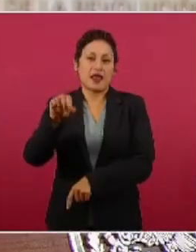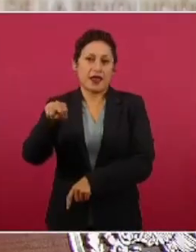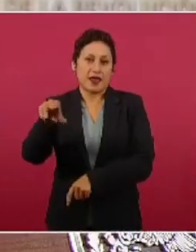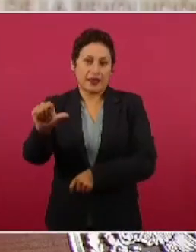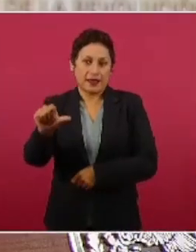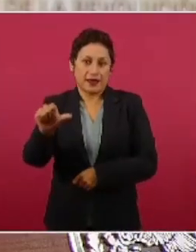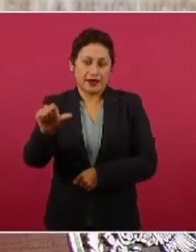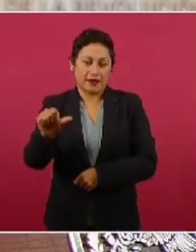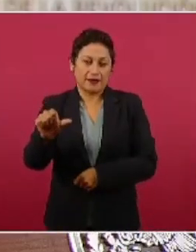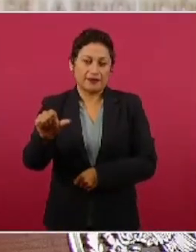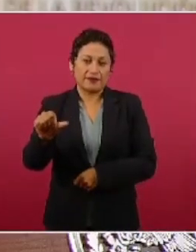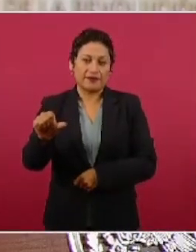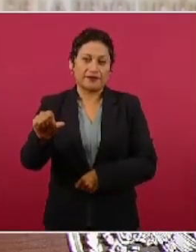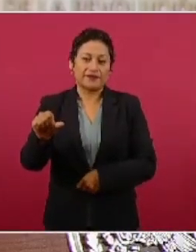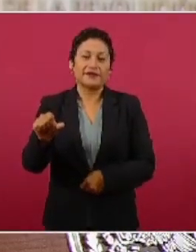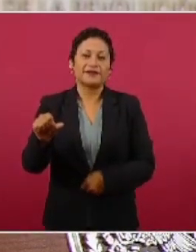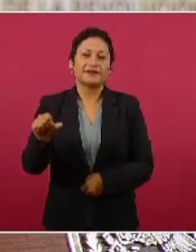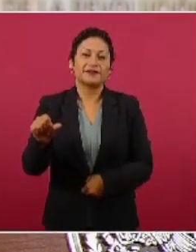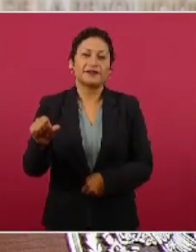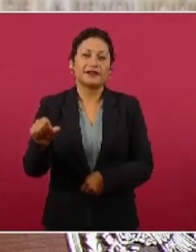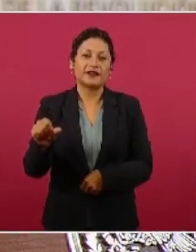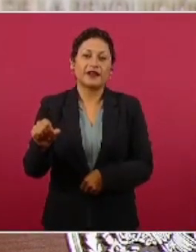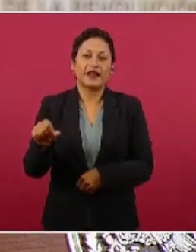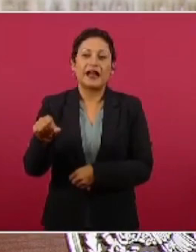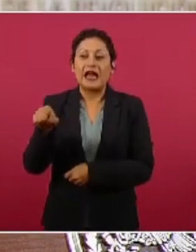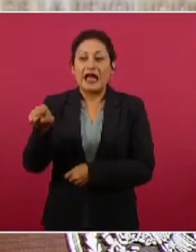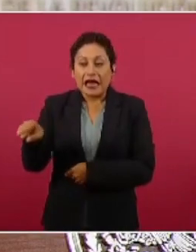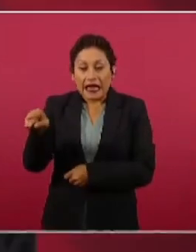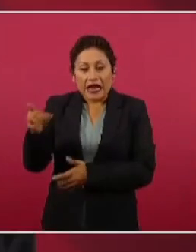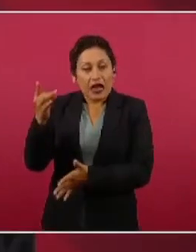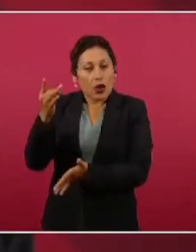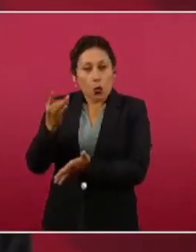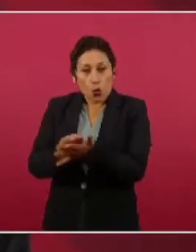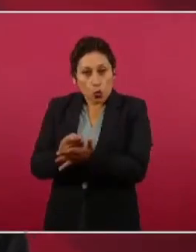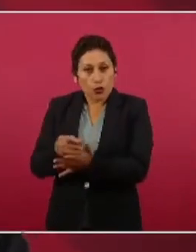de los pocos que escribieron sobre eso,